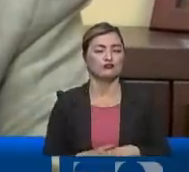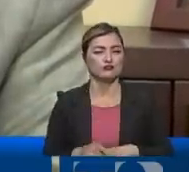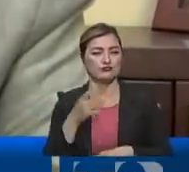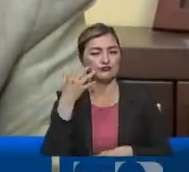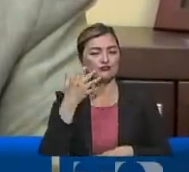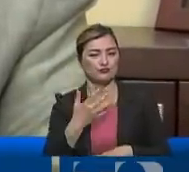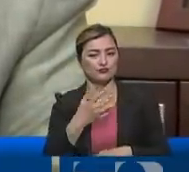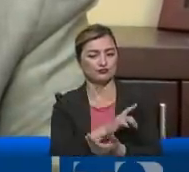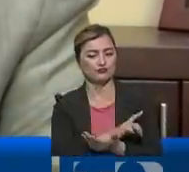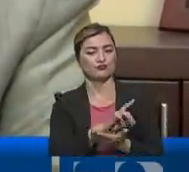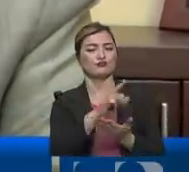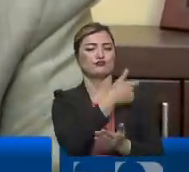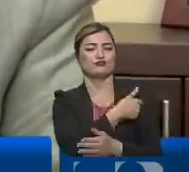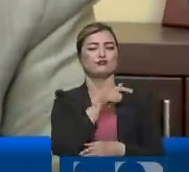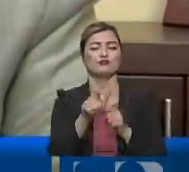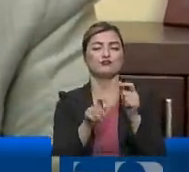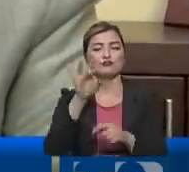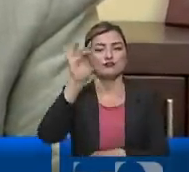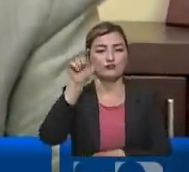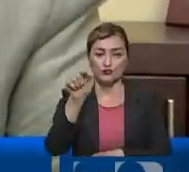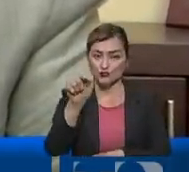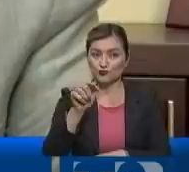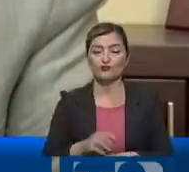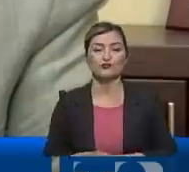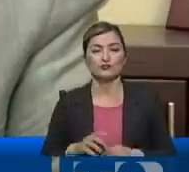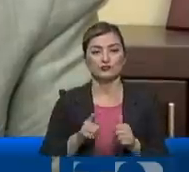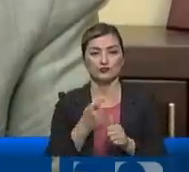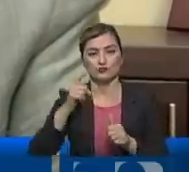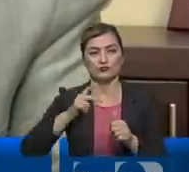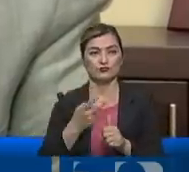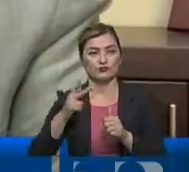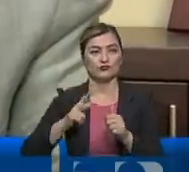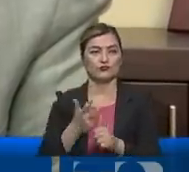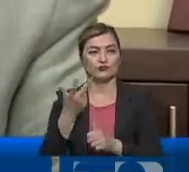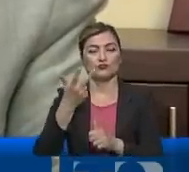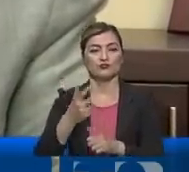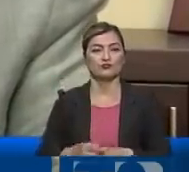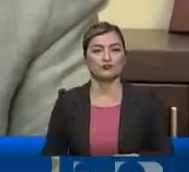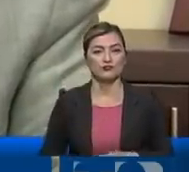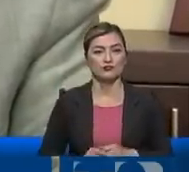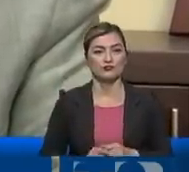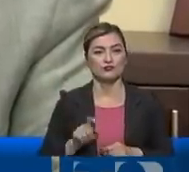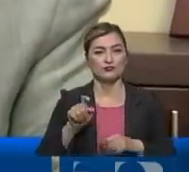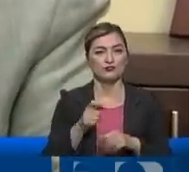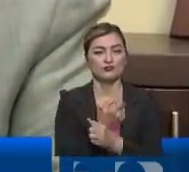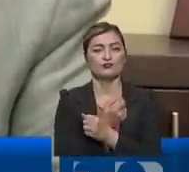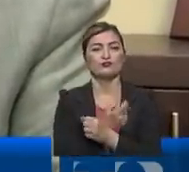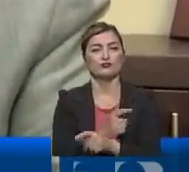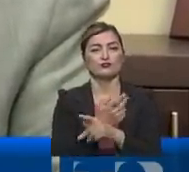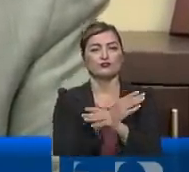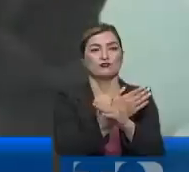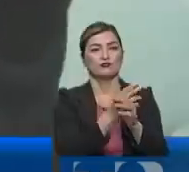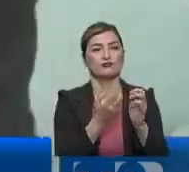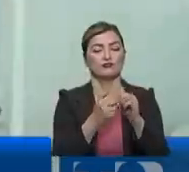semana, hemos vacunado alrededor de 8.000 personas en primera, segunda y tercera dosis por la necesidad de prevención por lo que viene sucediendo